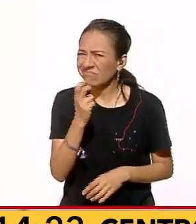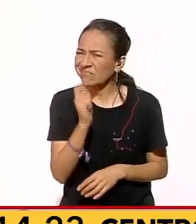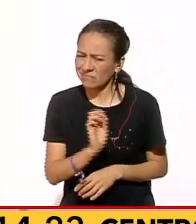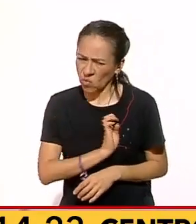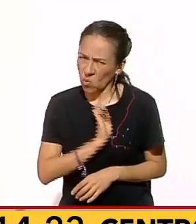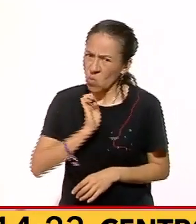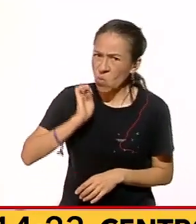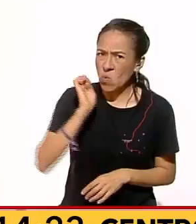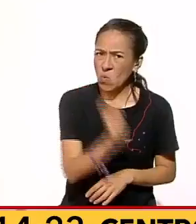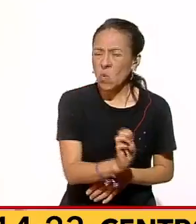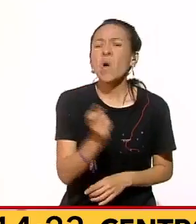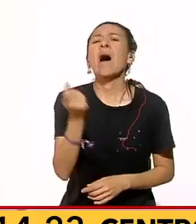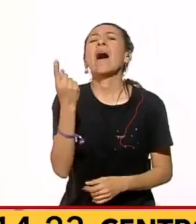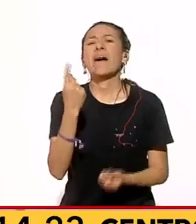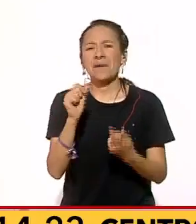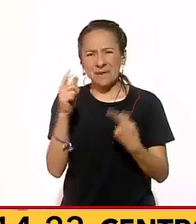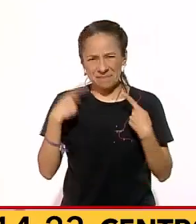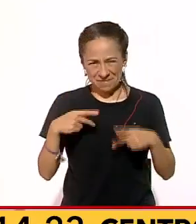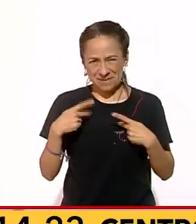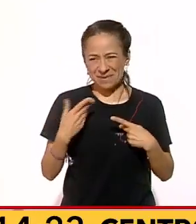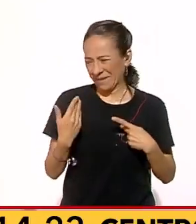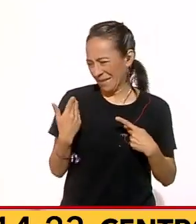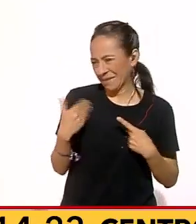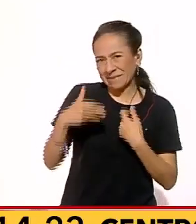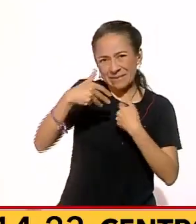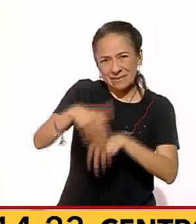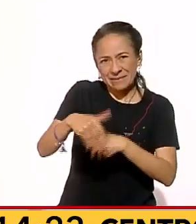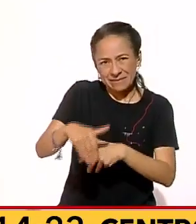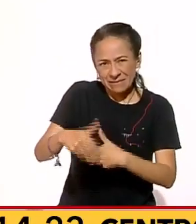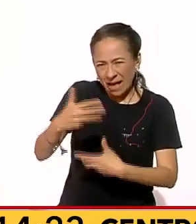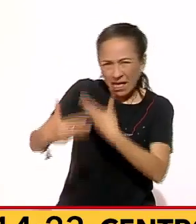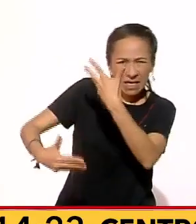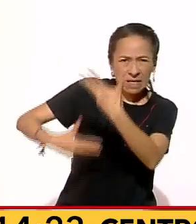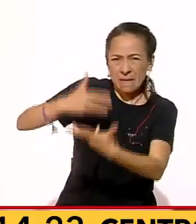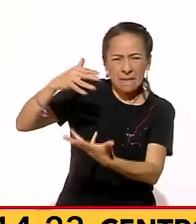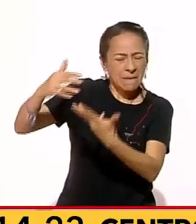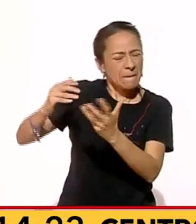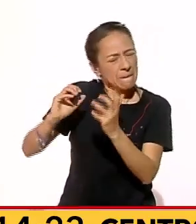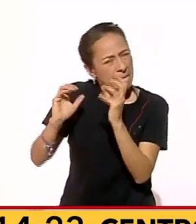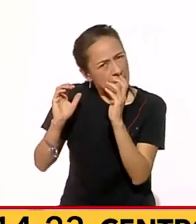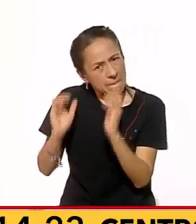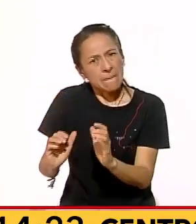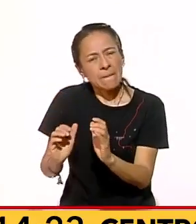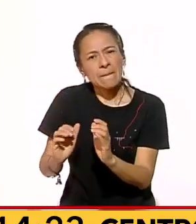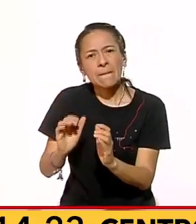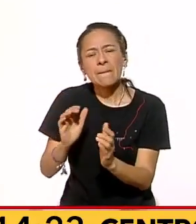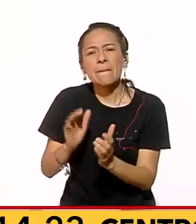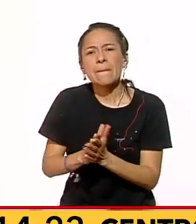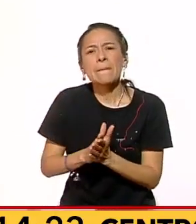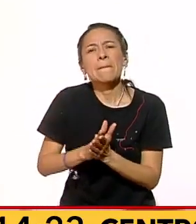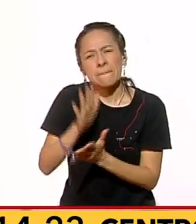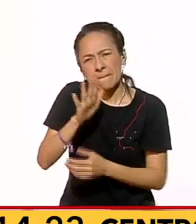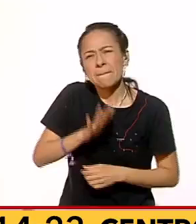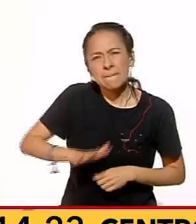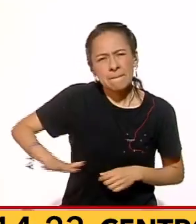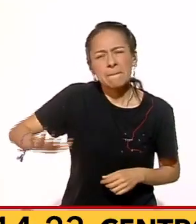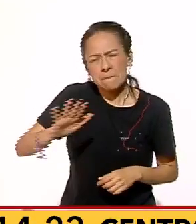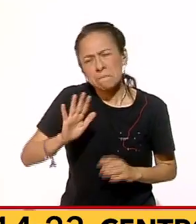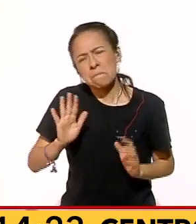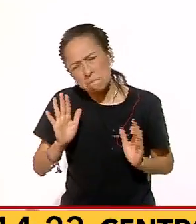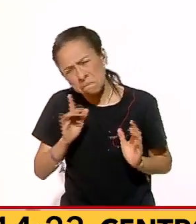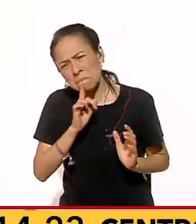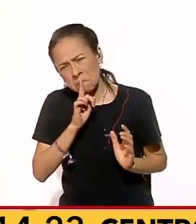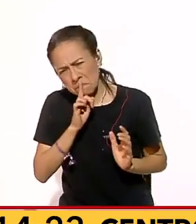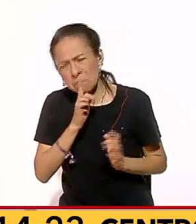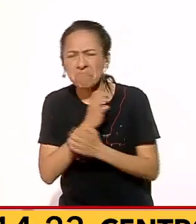odio al que llegaron algunos de los manifestantes en las recientes protestas. También hay que señalar que la mayoría se comportó de una